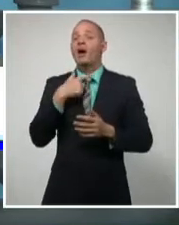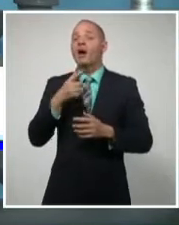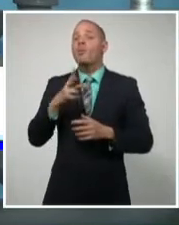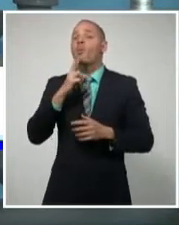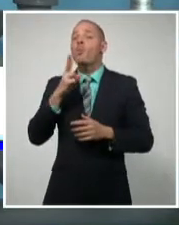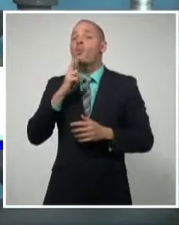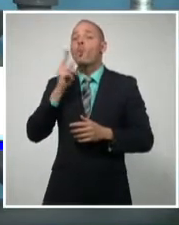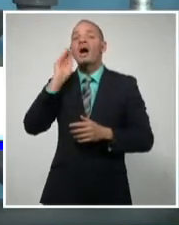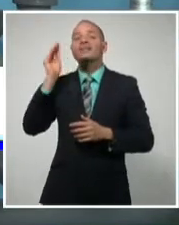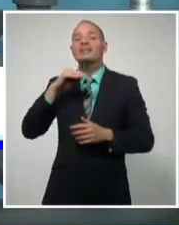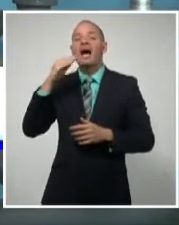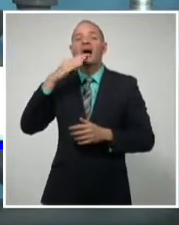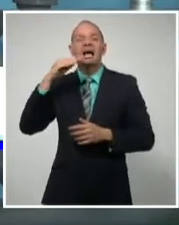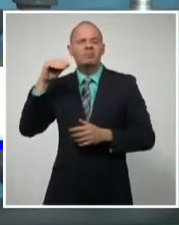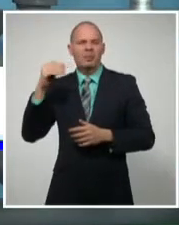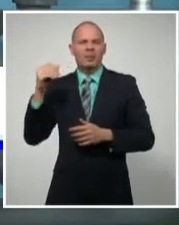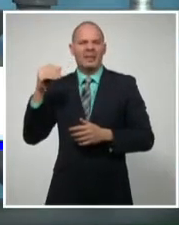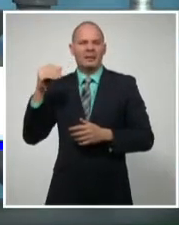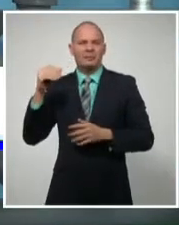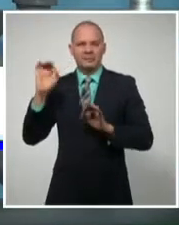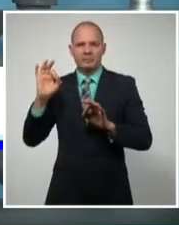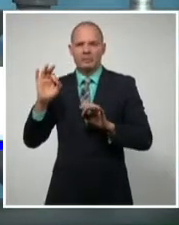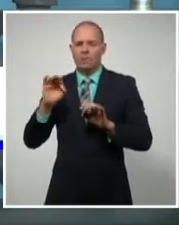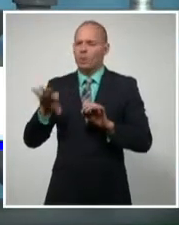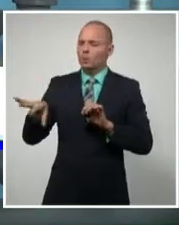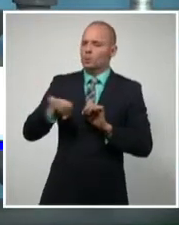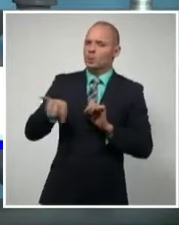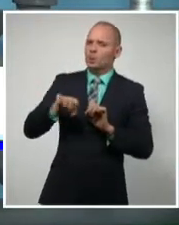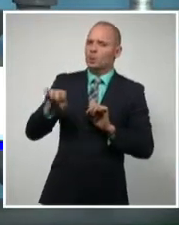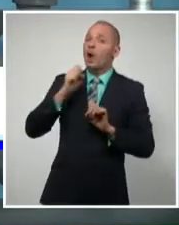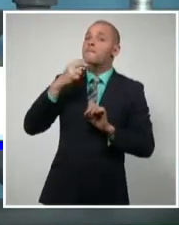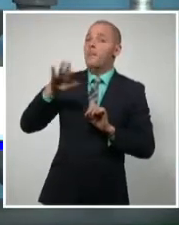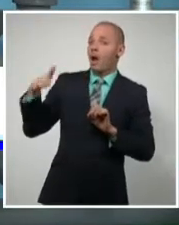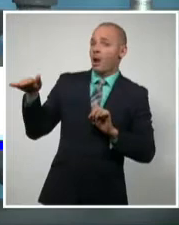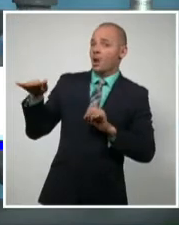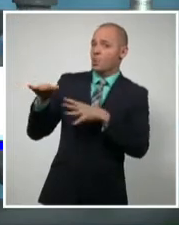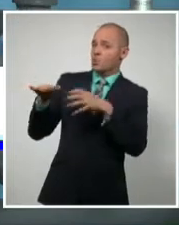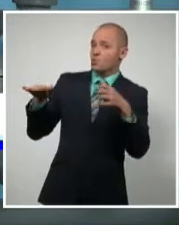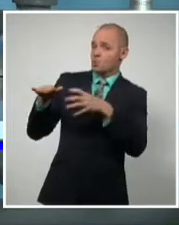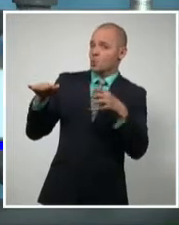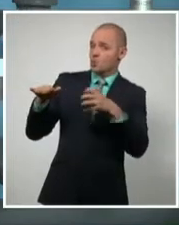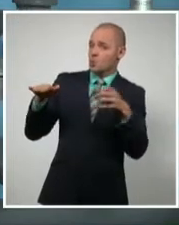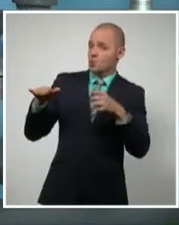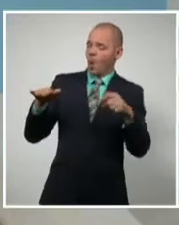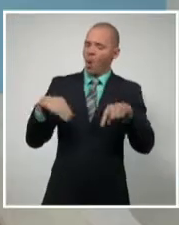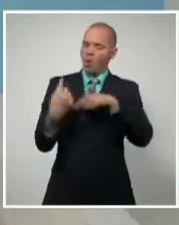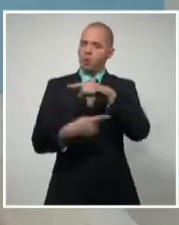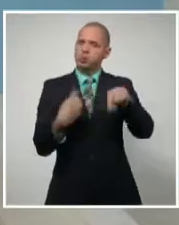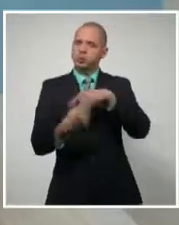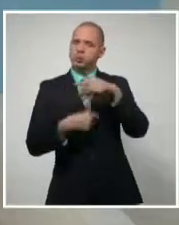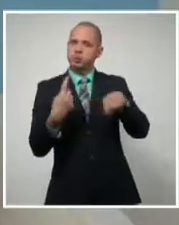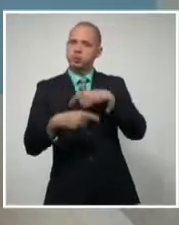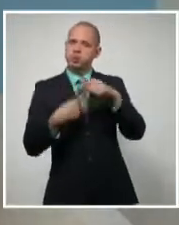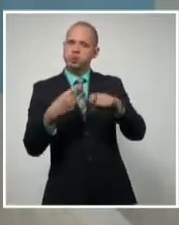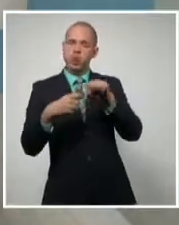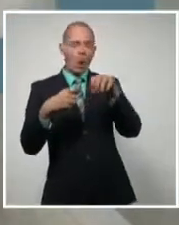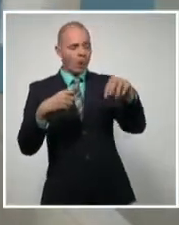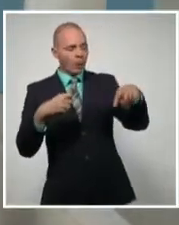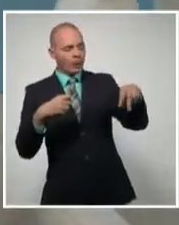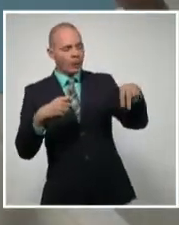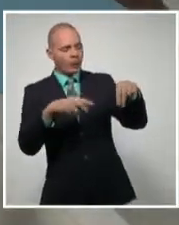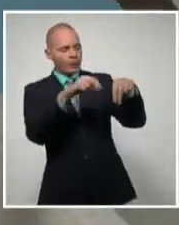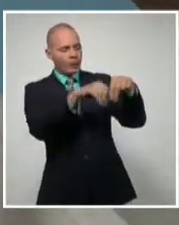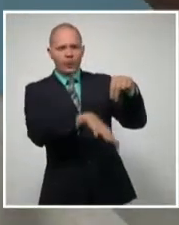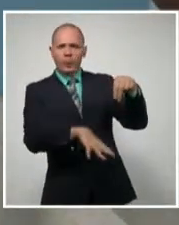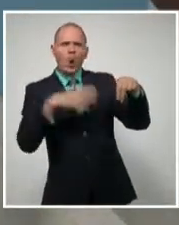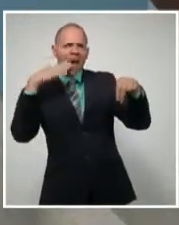lista para el consumo humano. Es capaz de entregar en un día 60 metros cúbicos por hora. Se va a crear un punto de fácil acceso